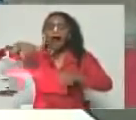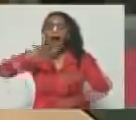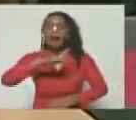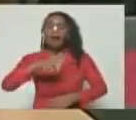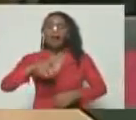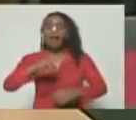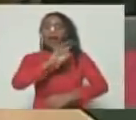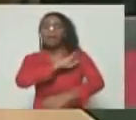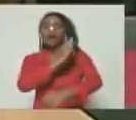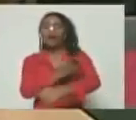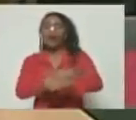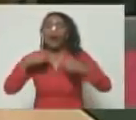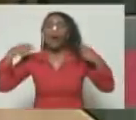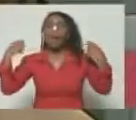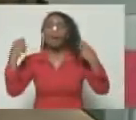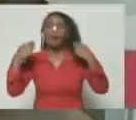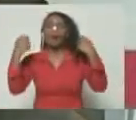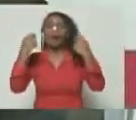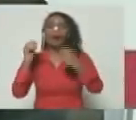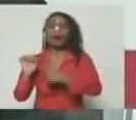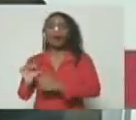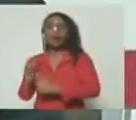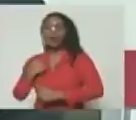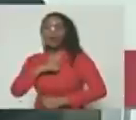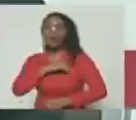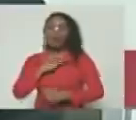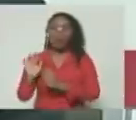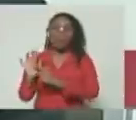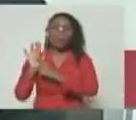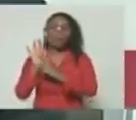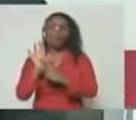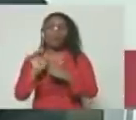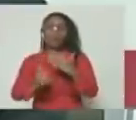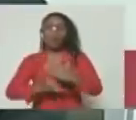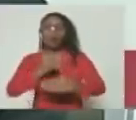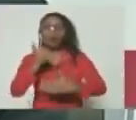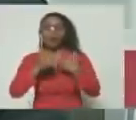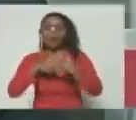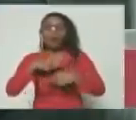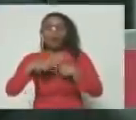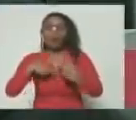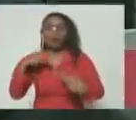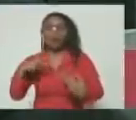popular, que es lo que nos planteamos nosotros como proyecto revolucionario.